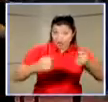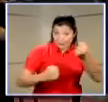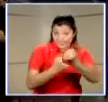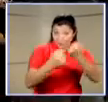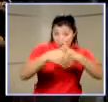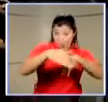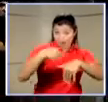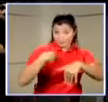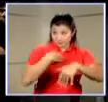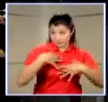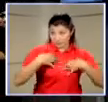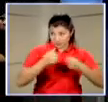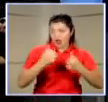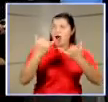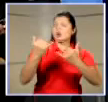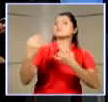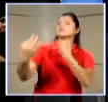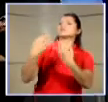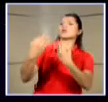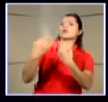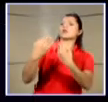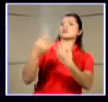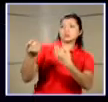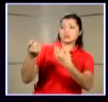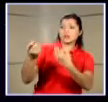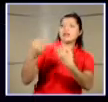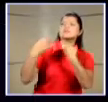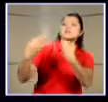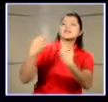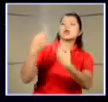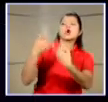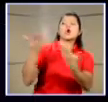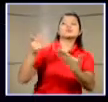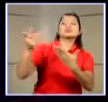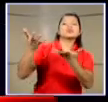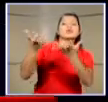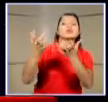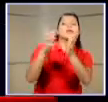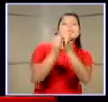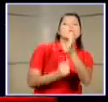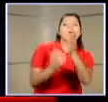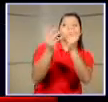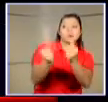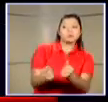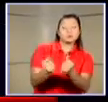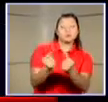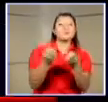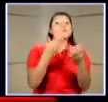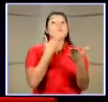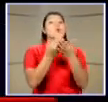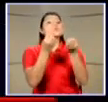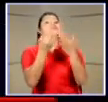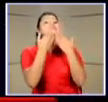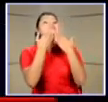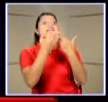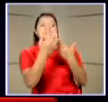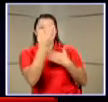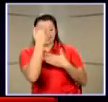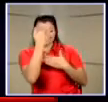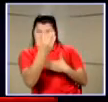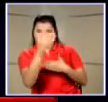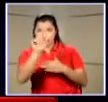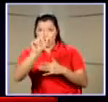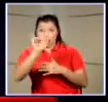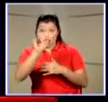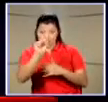se hagan recortes al presupuesto? Bueno, muchas gracias y un saludo respetuoso a don Luis. En primer lugar,